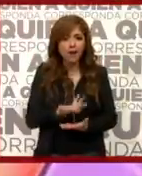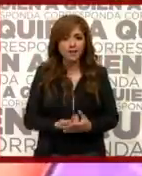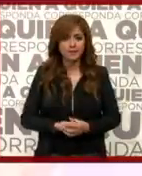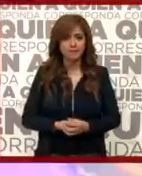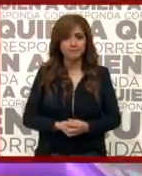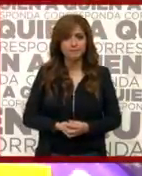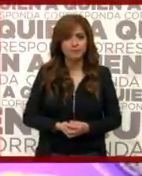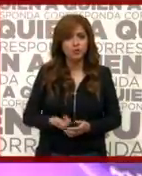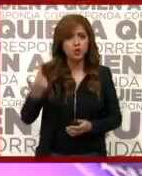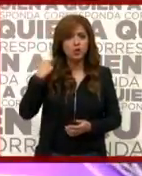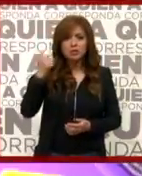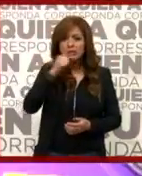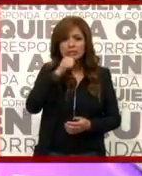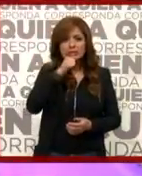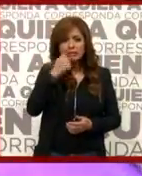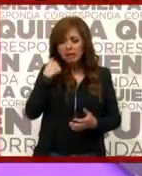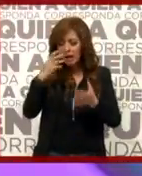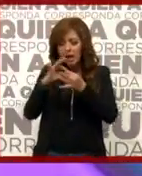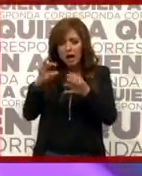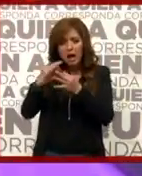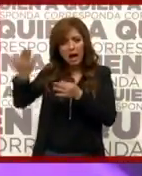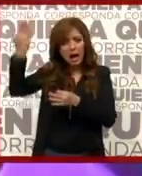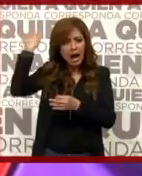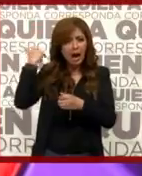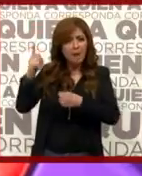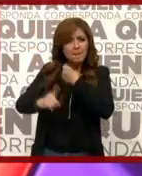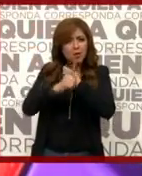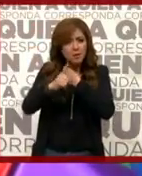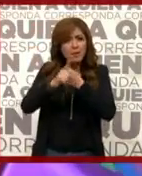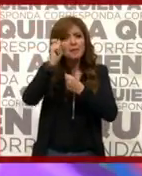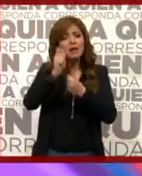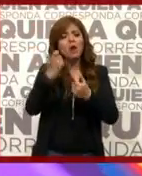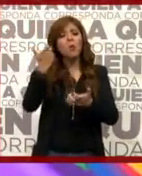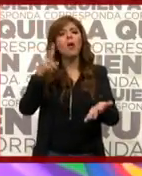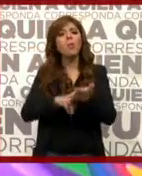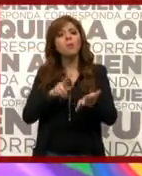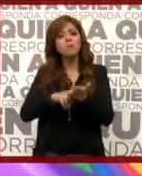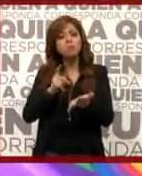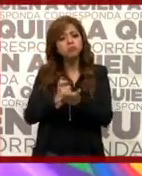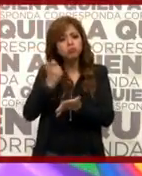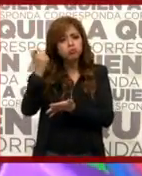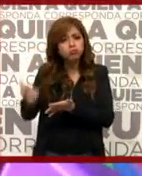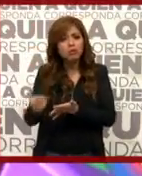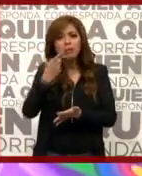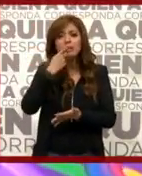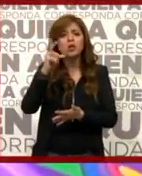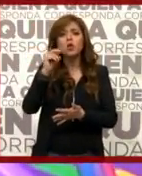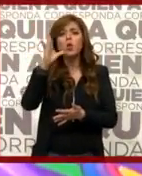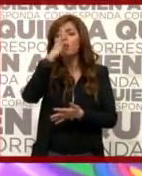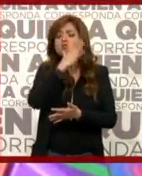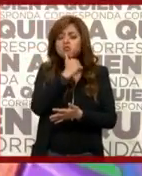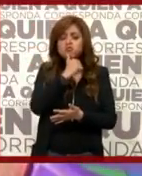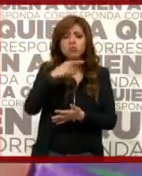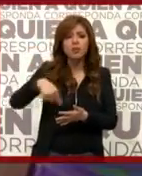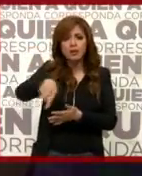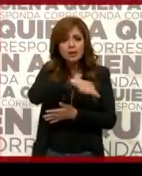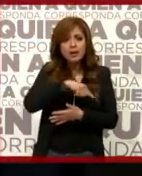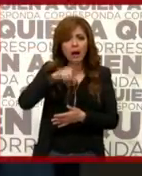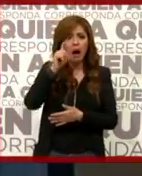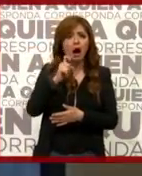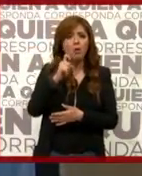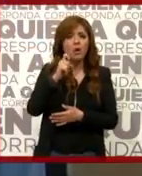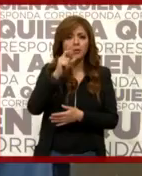hice contacto está bien no sé qué problemas para fijar la cuota entonces no se puede hacer contacto con los demás